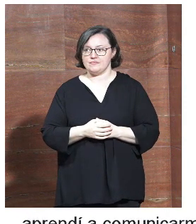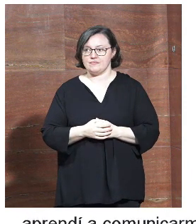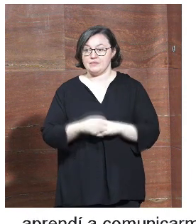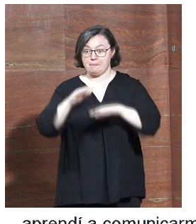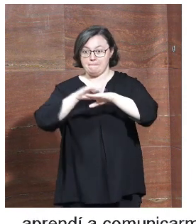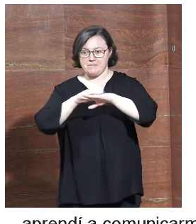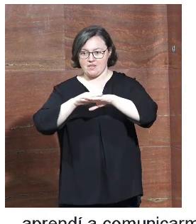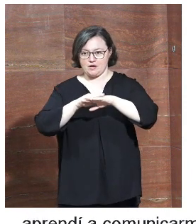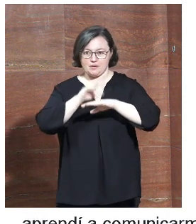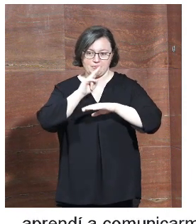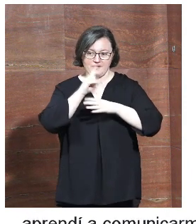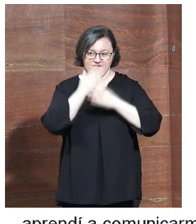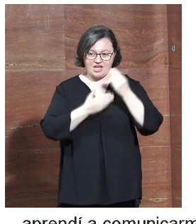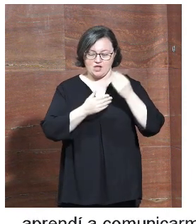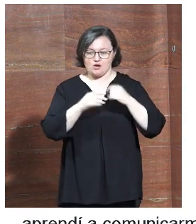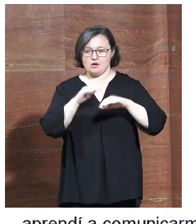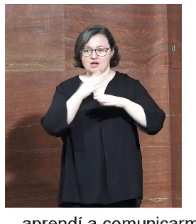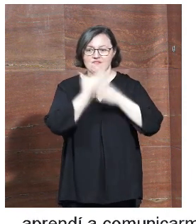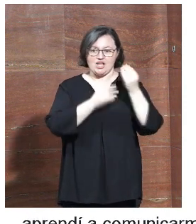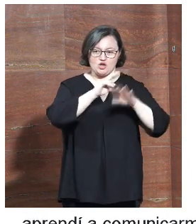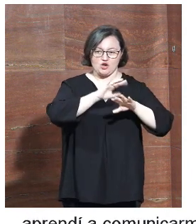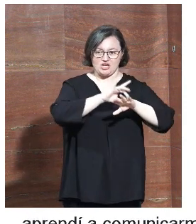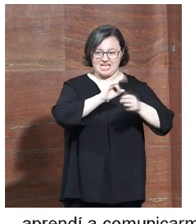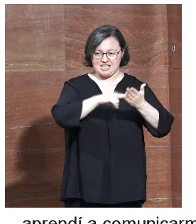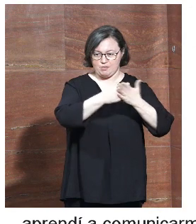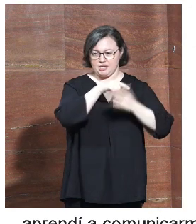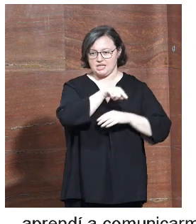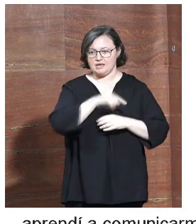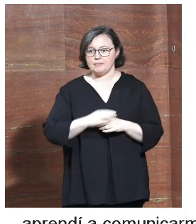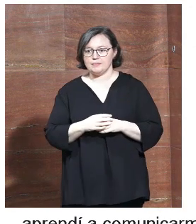Perdón, fallo del intérprete.